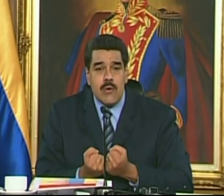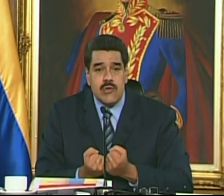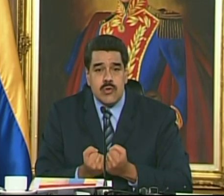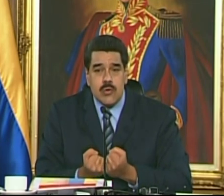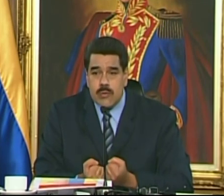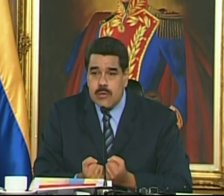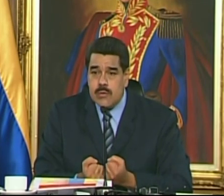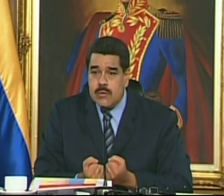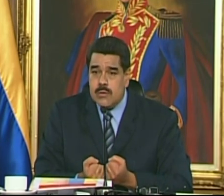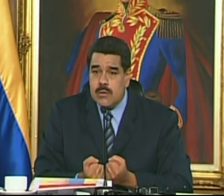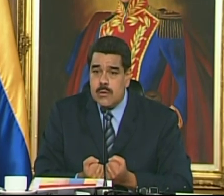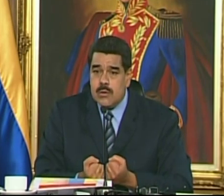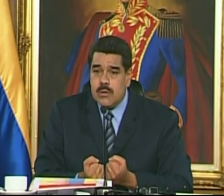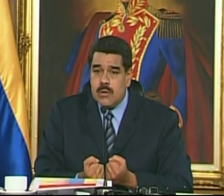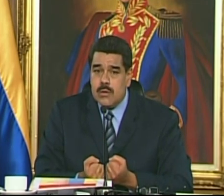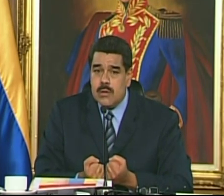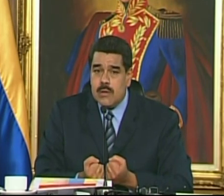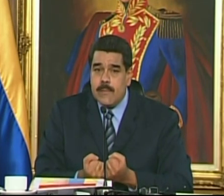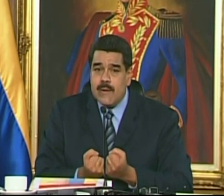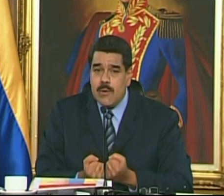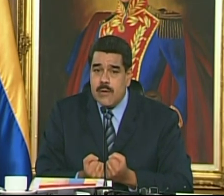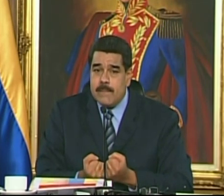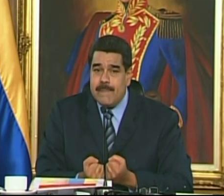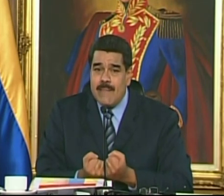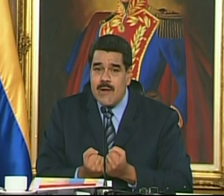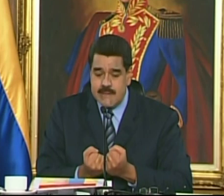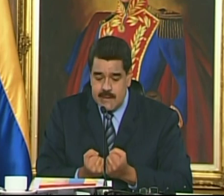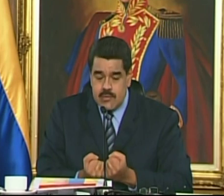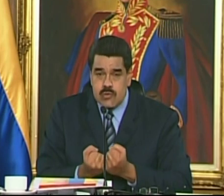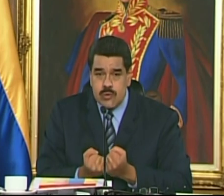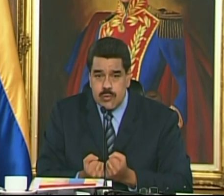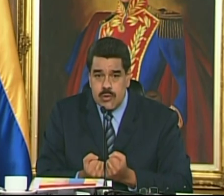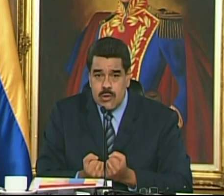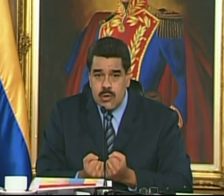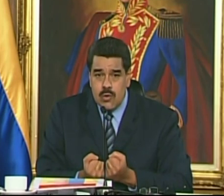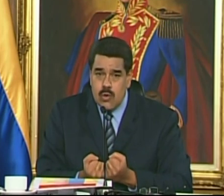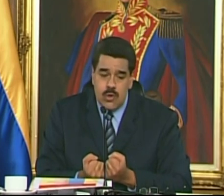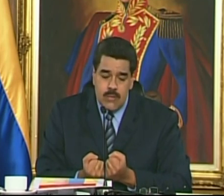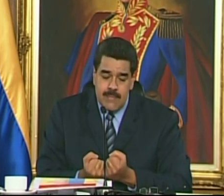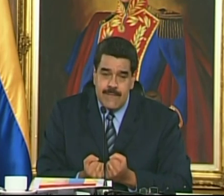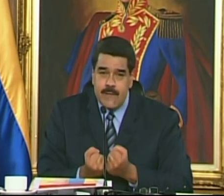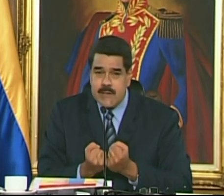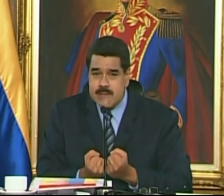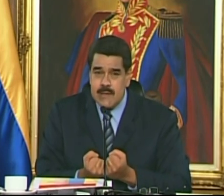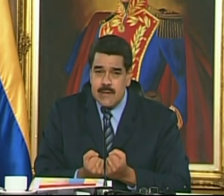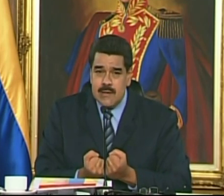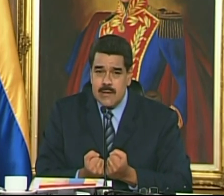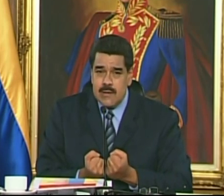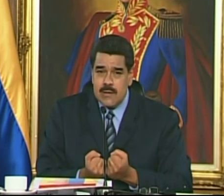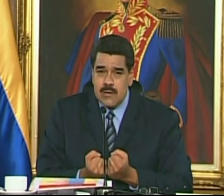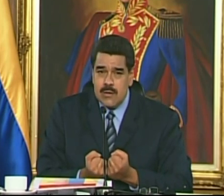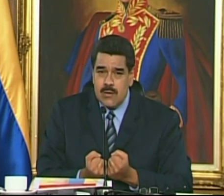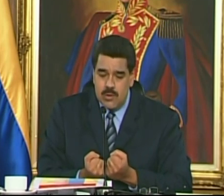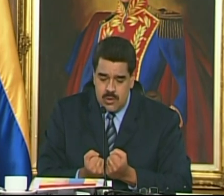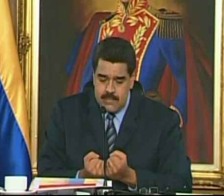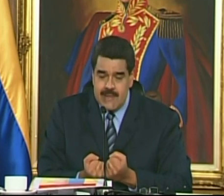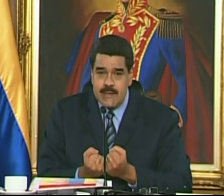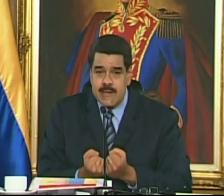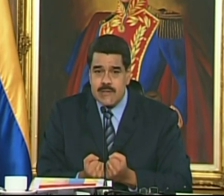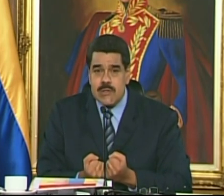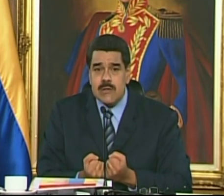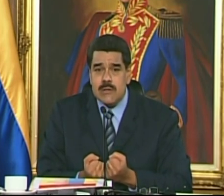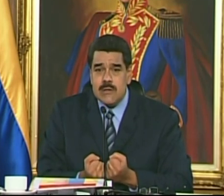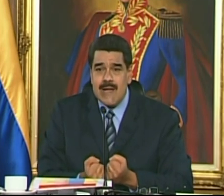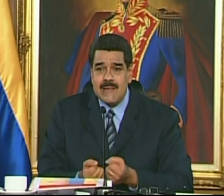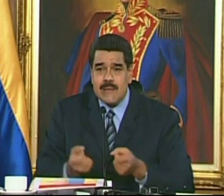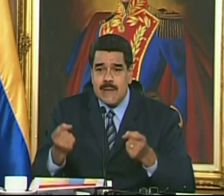amor, lo hemos hecho todo, y por amor, vamos a seguir nosotros, hoy con más fuerza, hoy